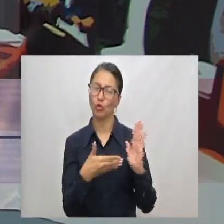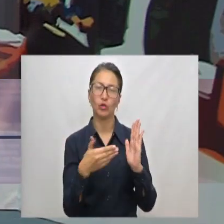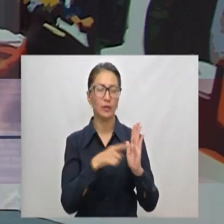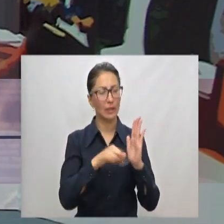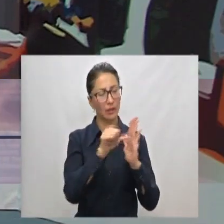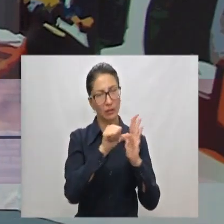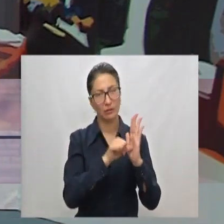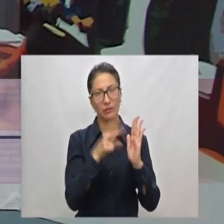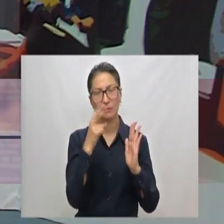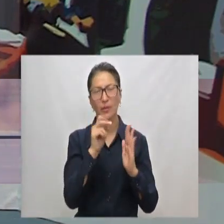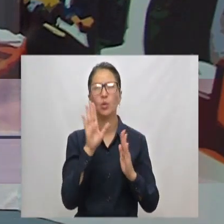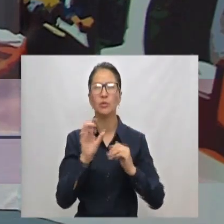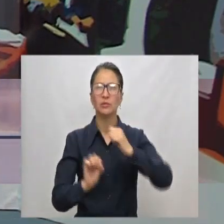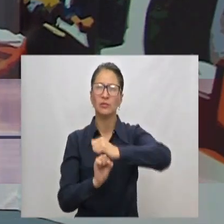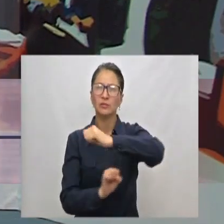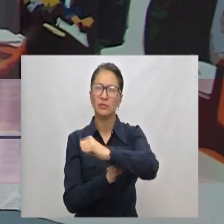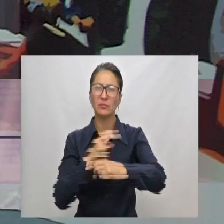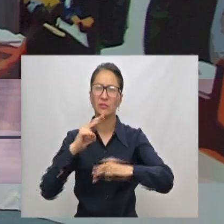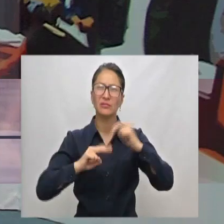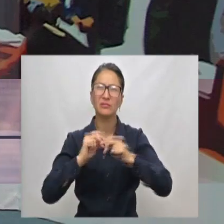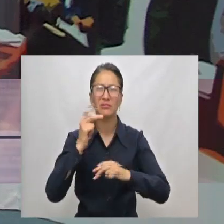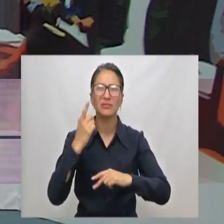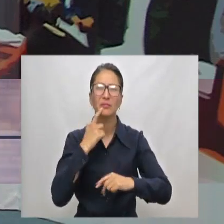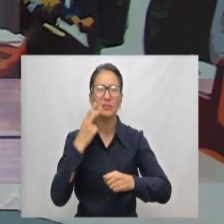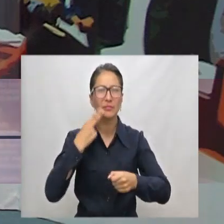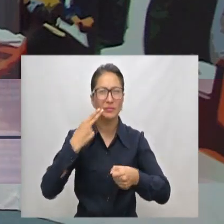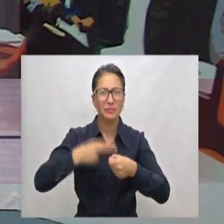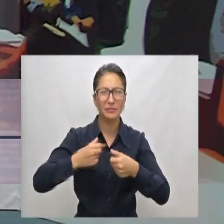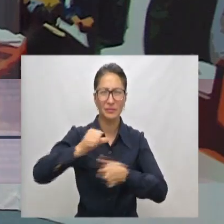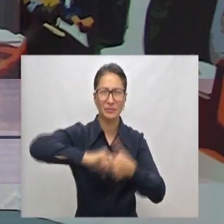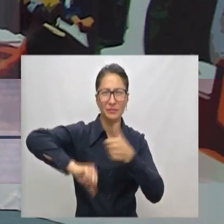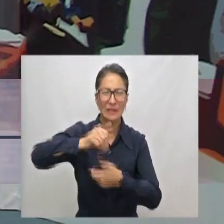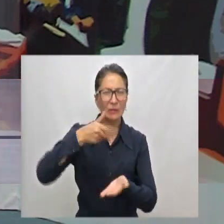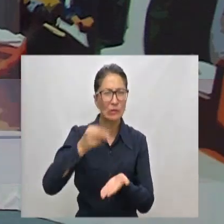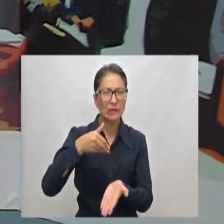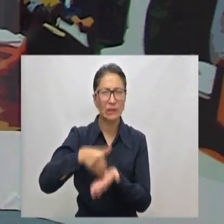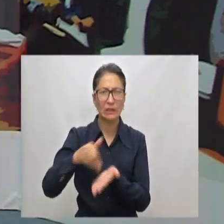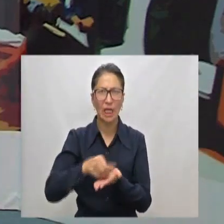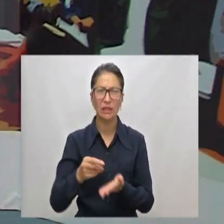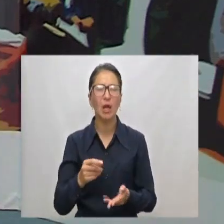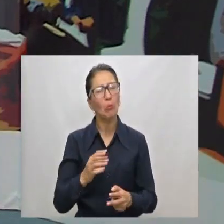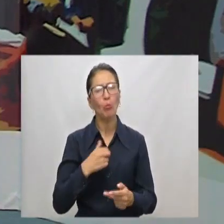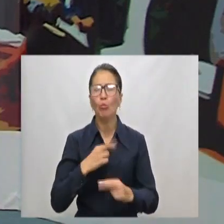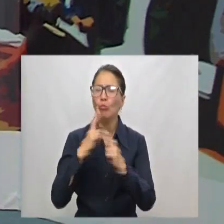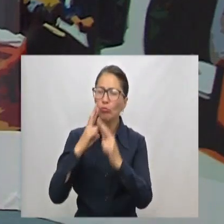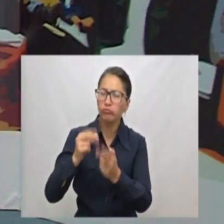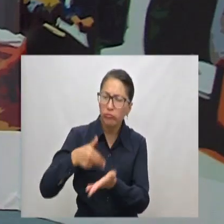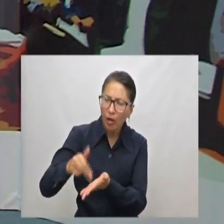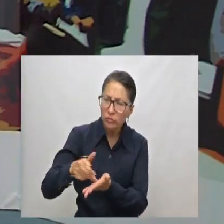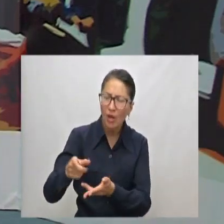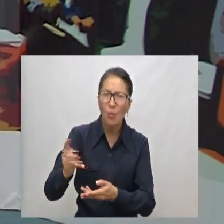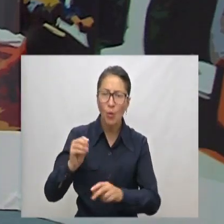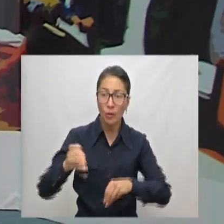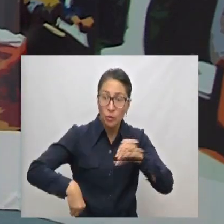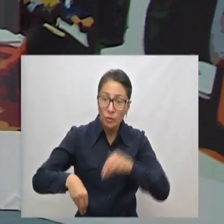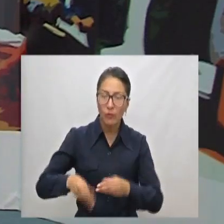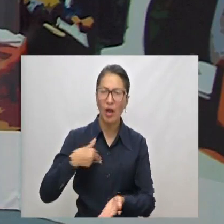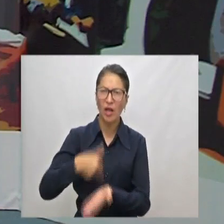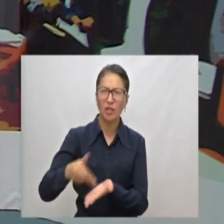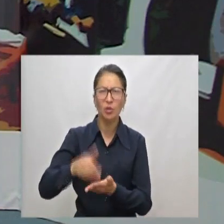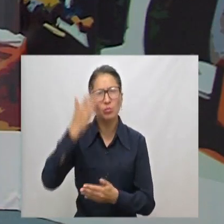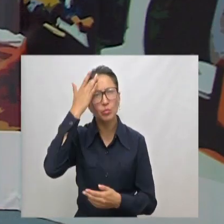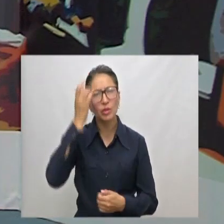artículo 20 de la Ley de Infraestructura, que puede llevar a reconocer gastos en sobornos o pagos indebidos y